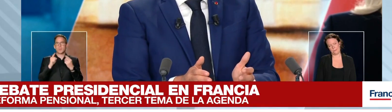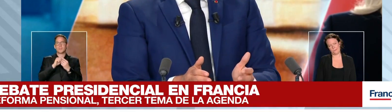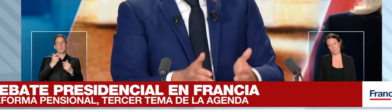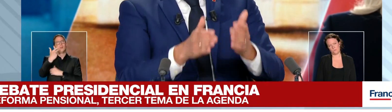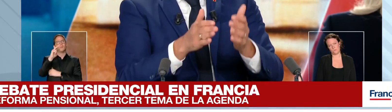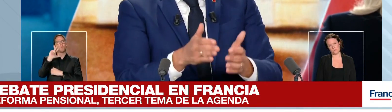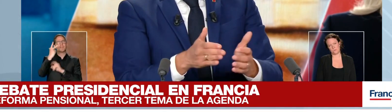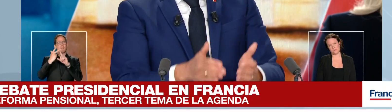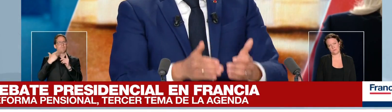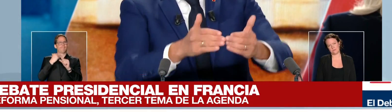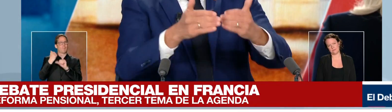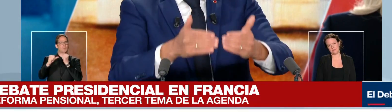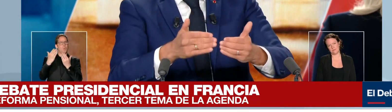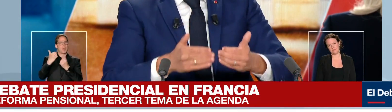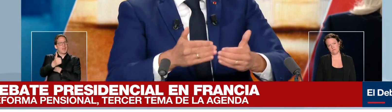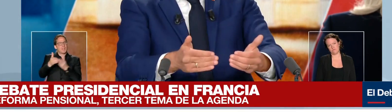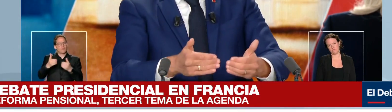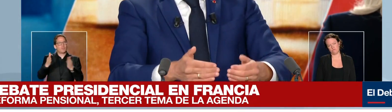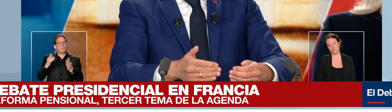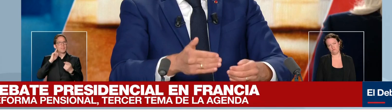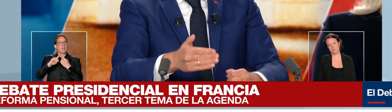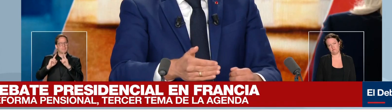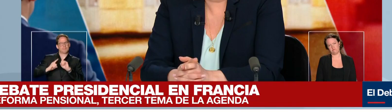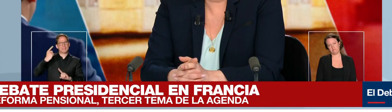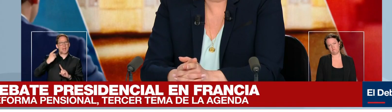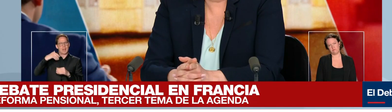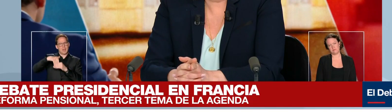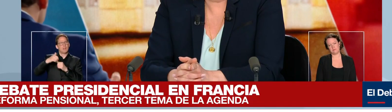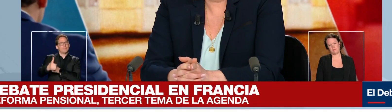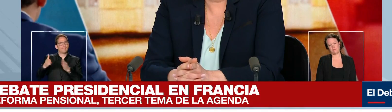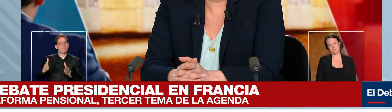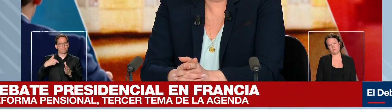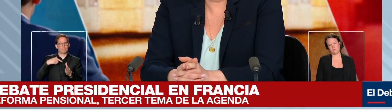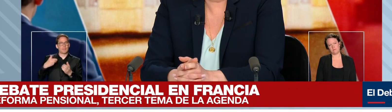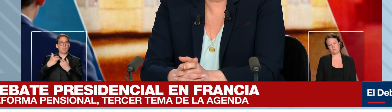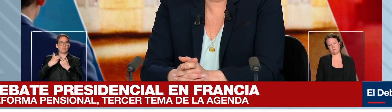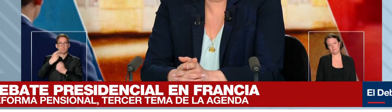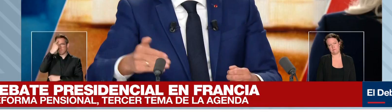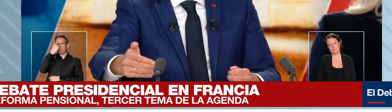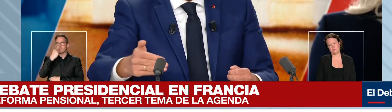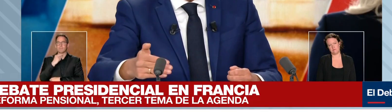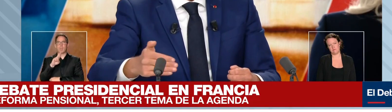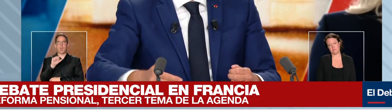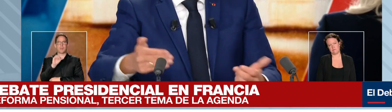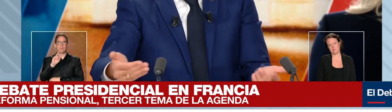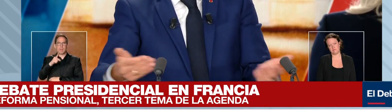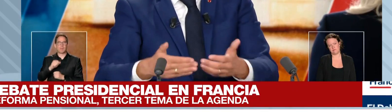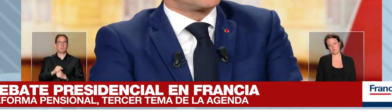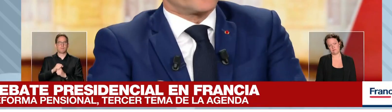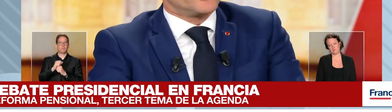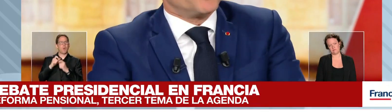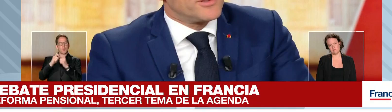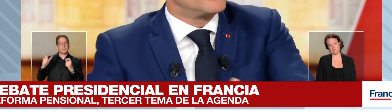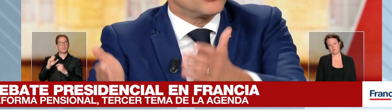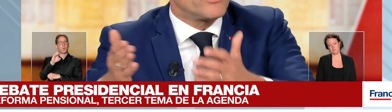que suprimir estos regímenes especiales y aquellos que, a las personas que contratan en estos sitios como el AGTP,